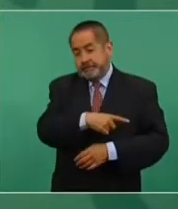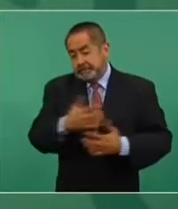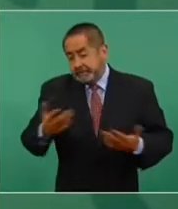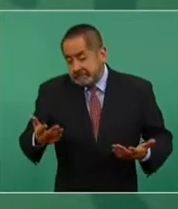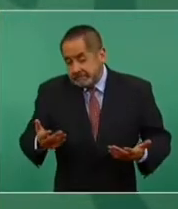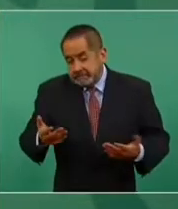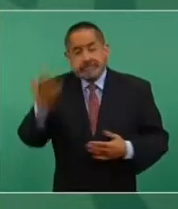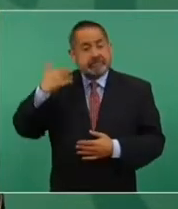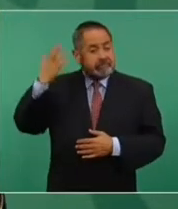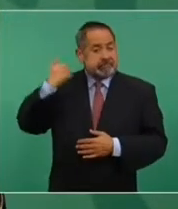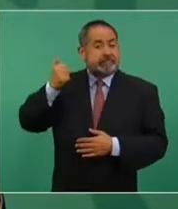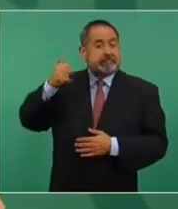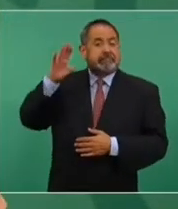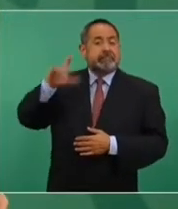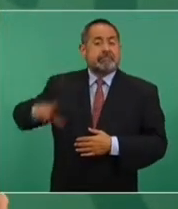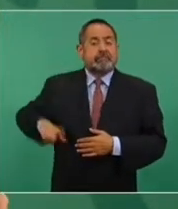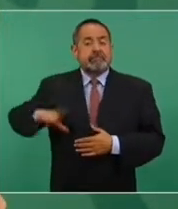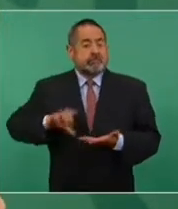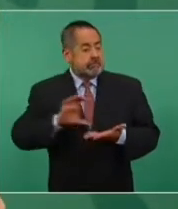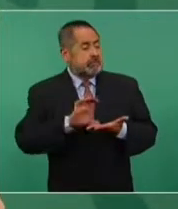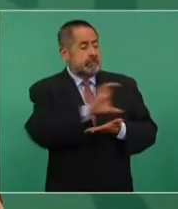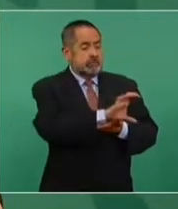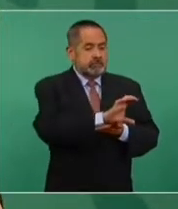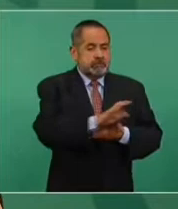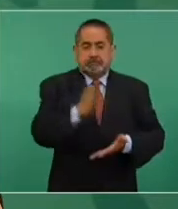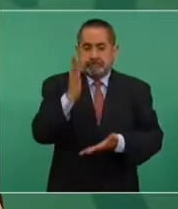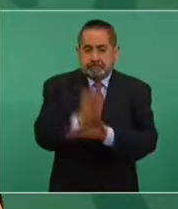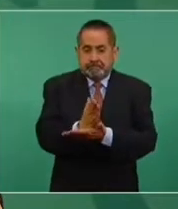vivía del gobierno.